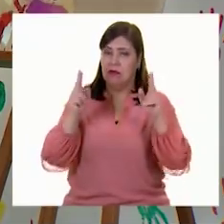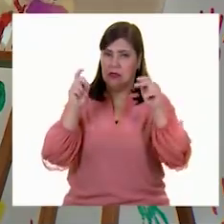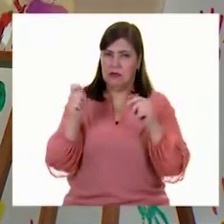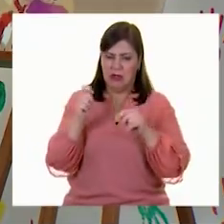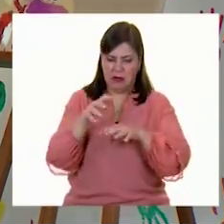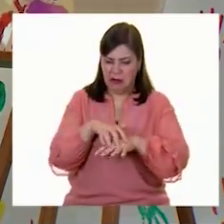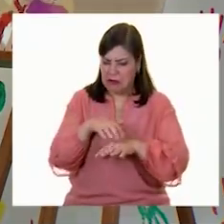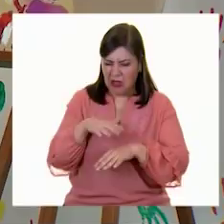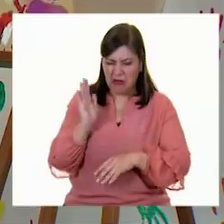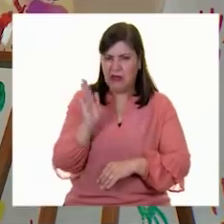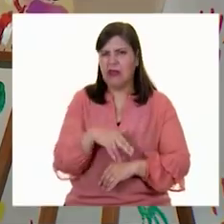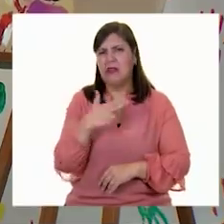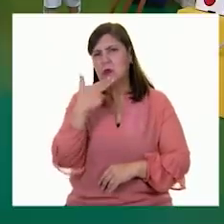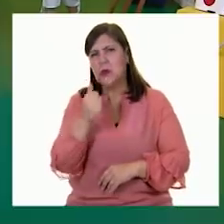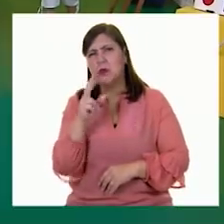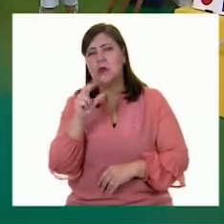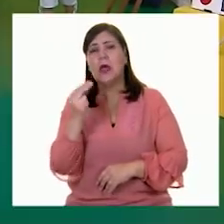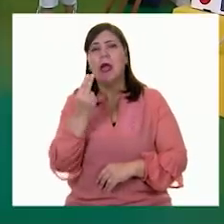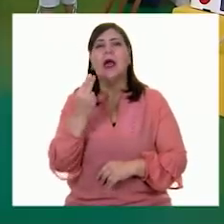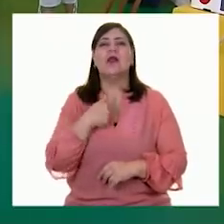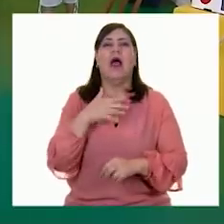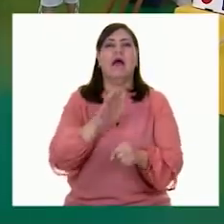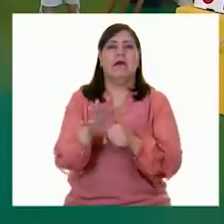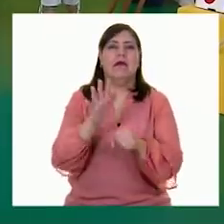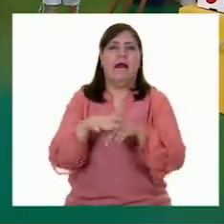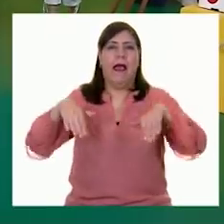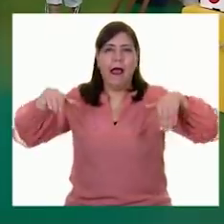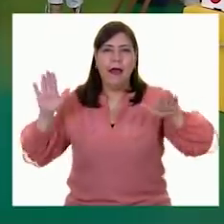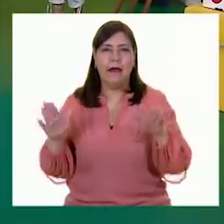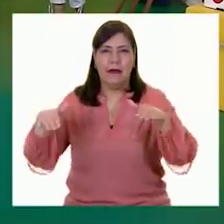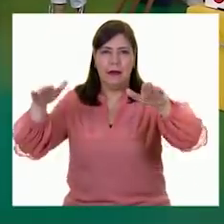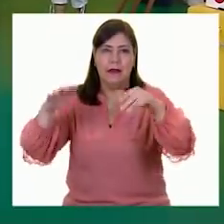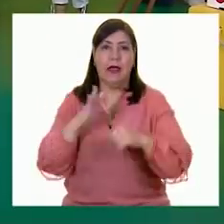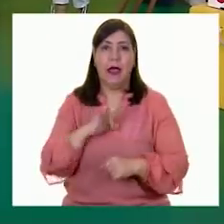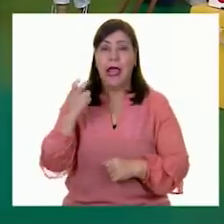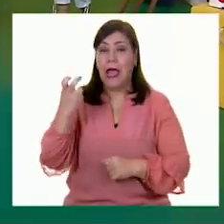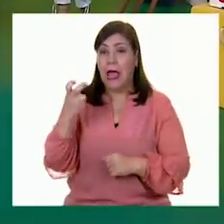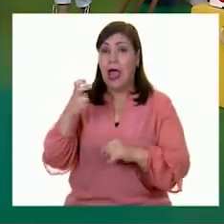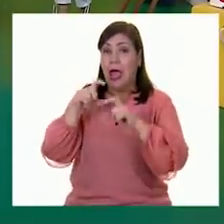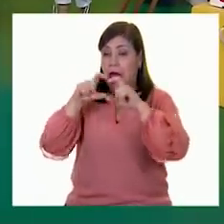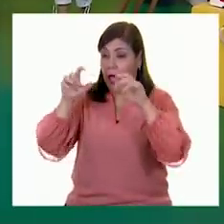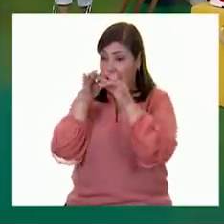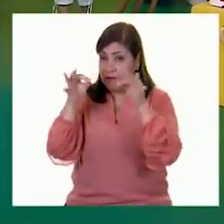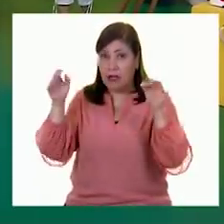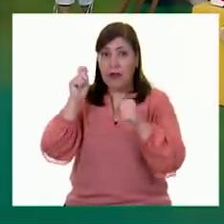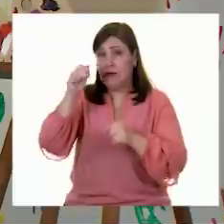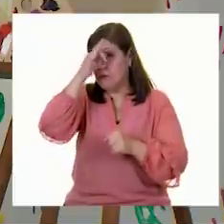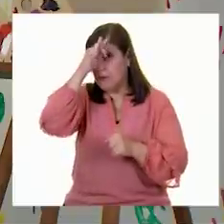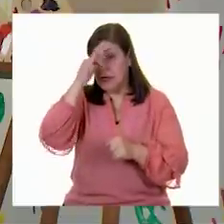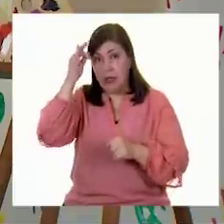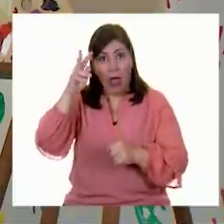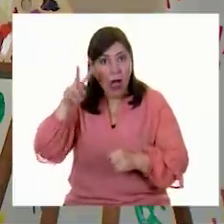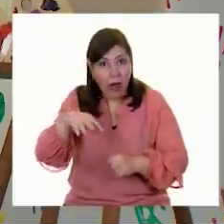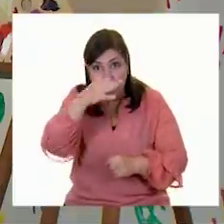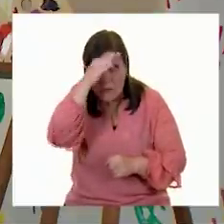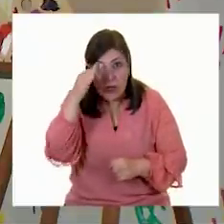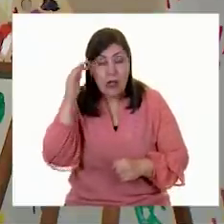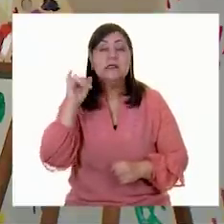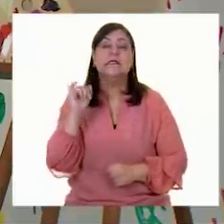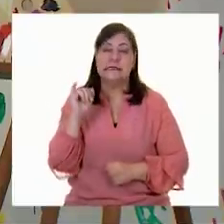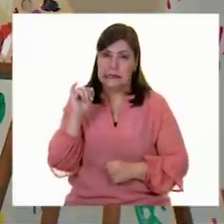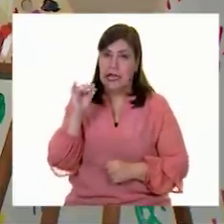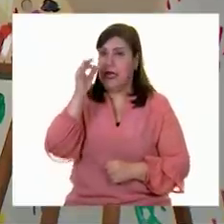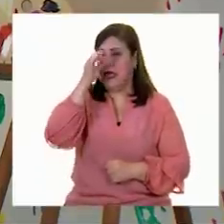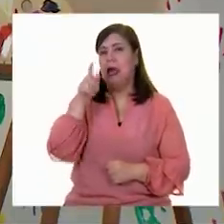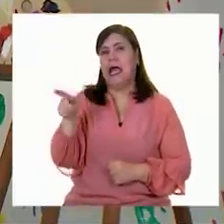volar? Así es, una frase de Frida. ¿Qué? Una frase de Frida Kahlo. ¿De ella? ¡Claro! Uh-huh. Además, todos